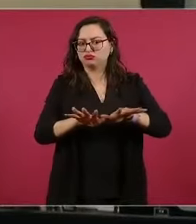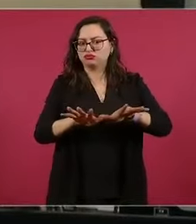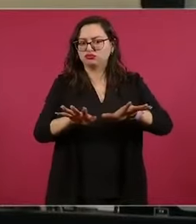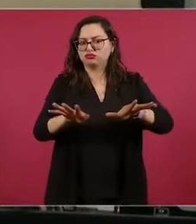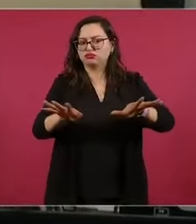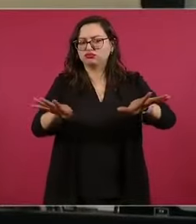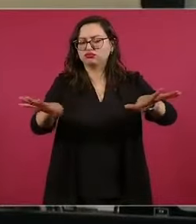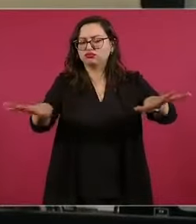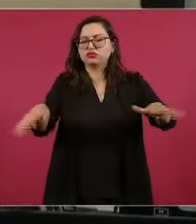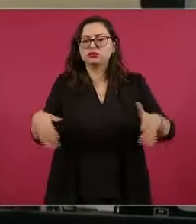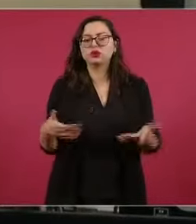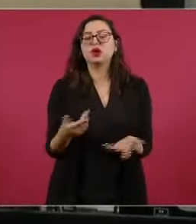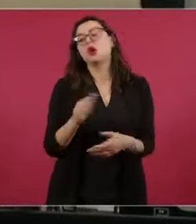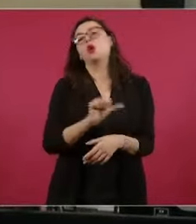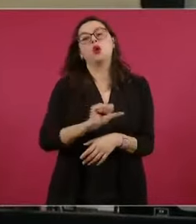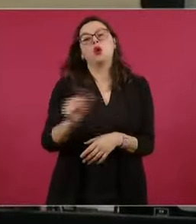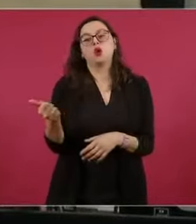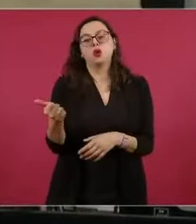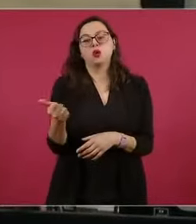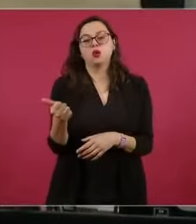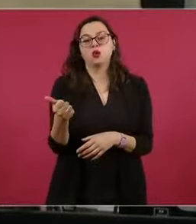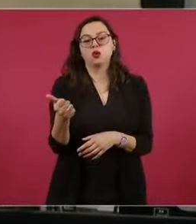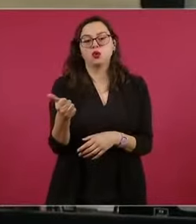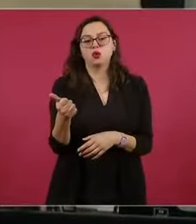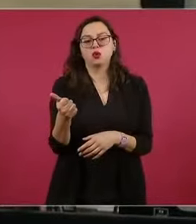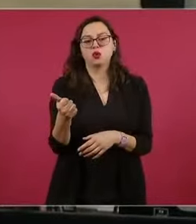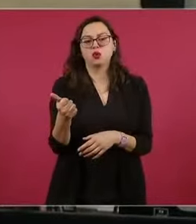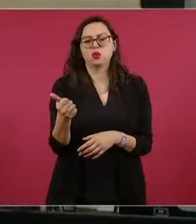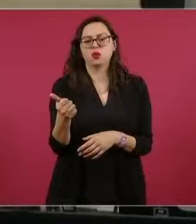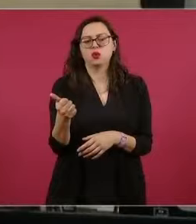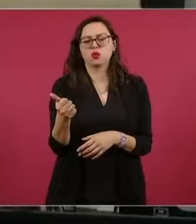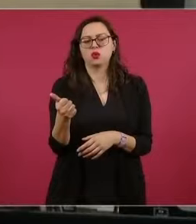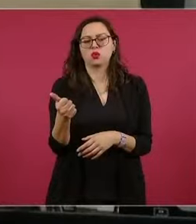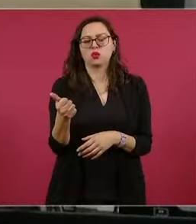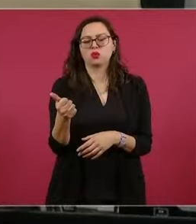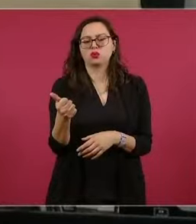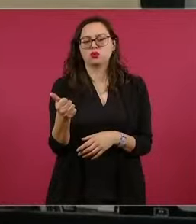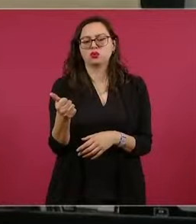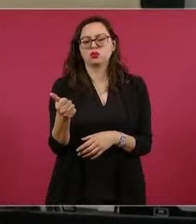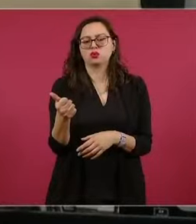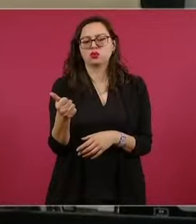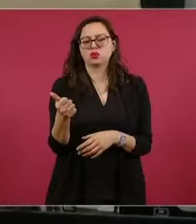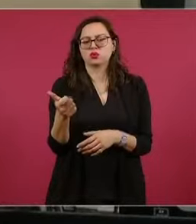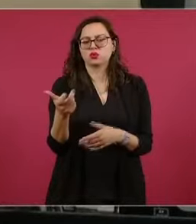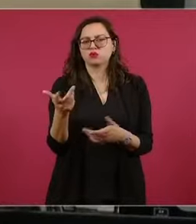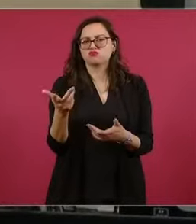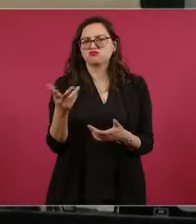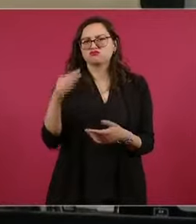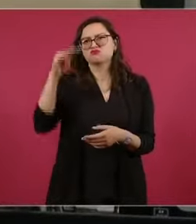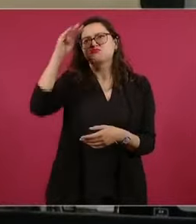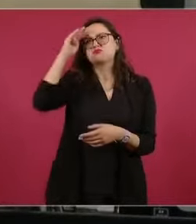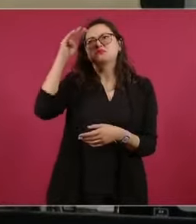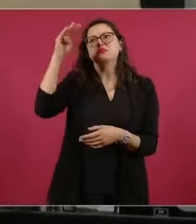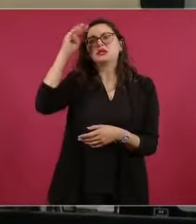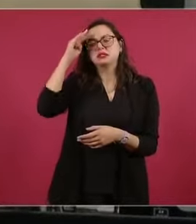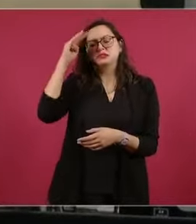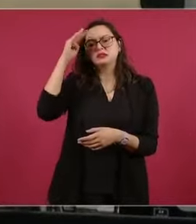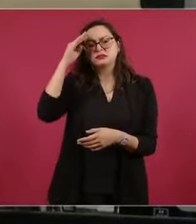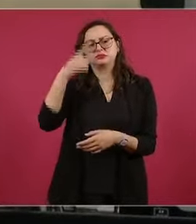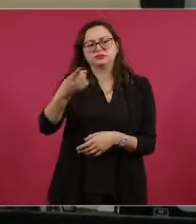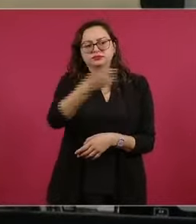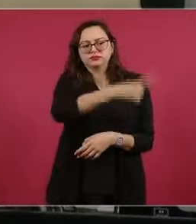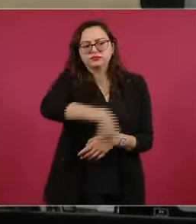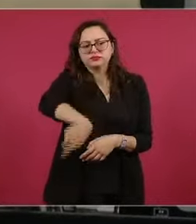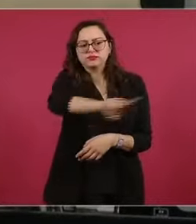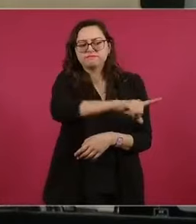veníamos señalando, bueno, usted lo señalaba el día de ayer, pues está preparando un terreno